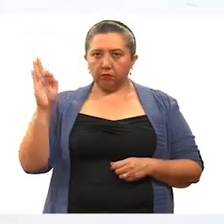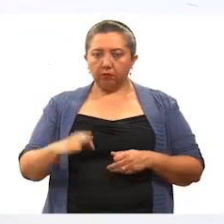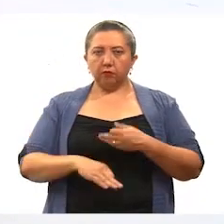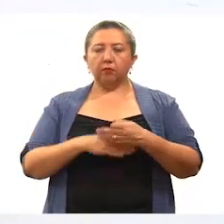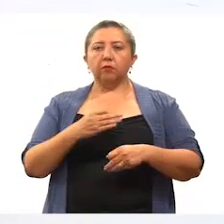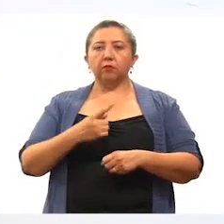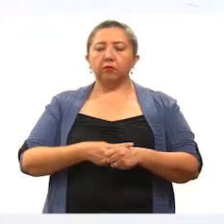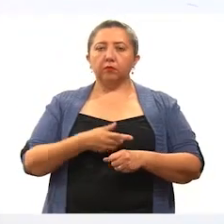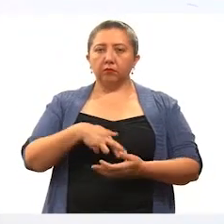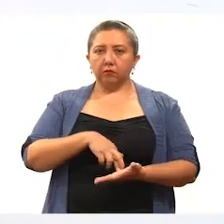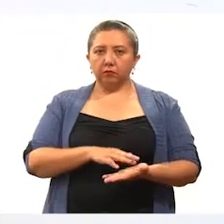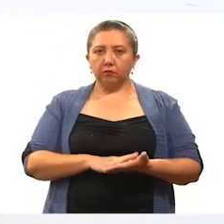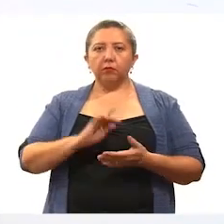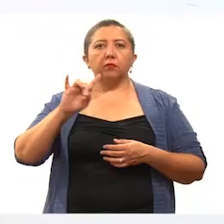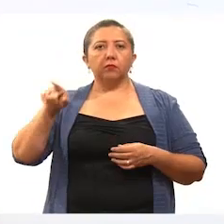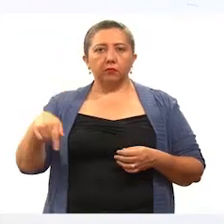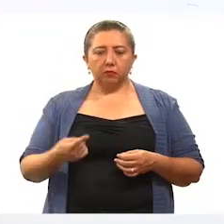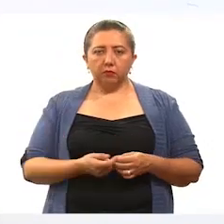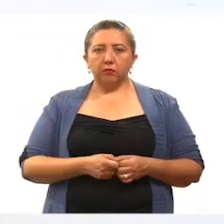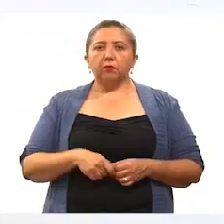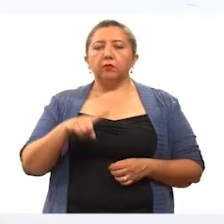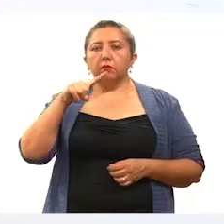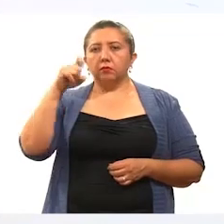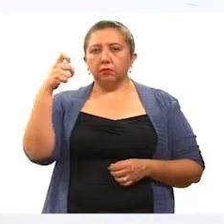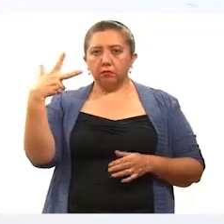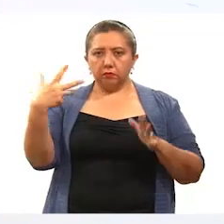del total de contagios registrados, que es de